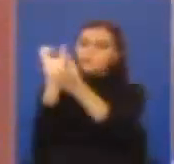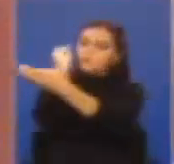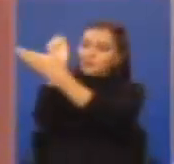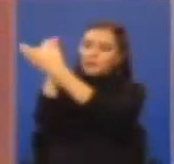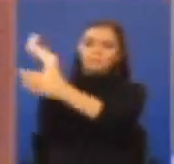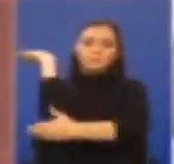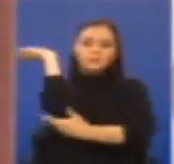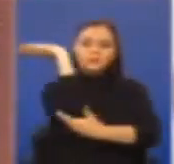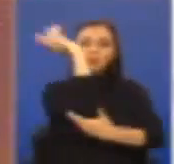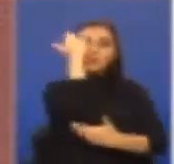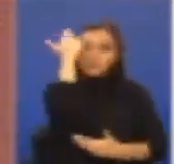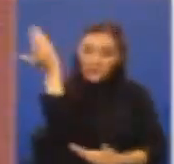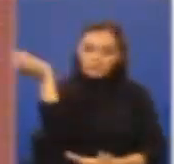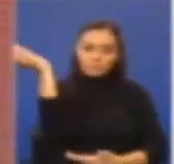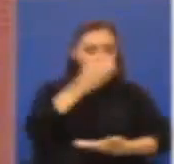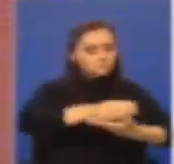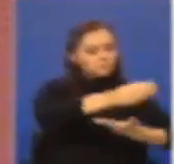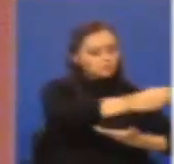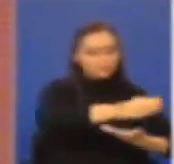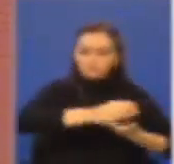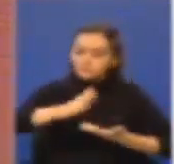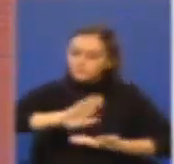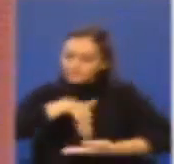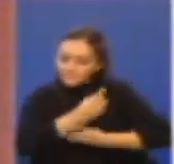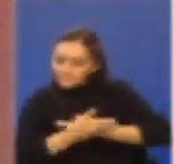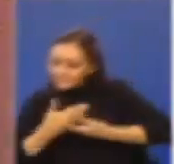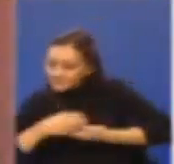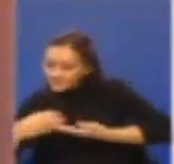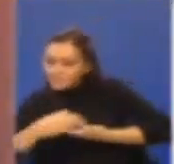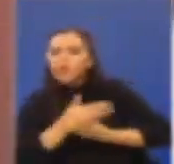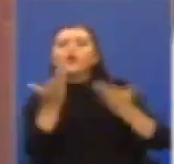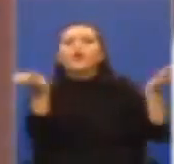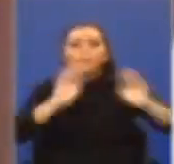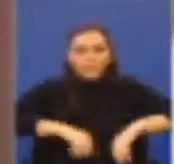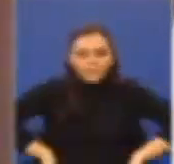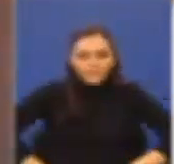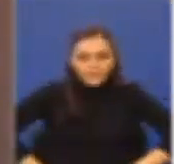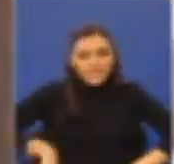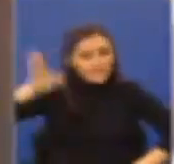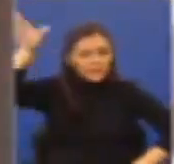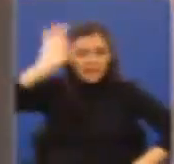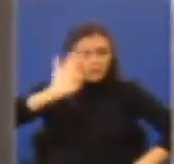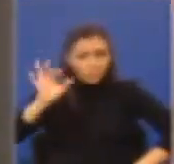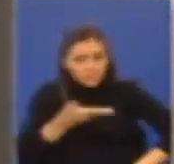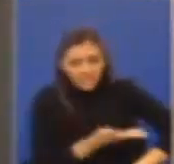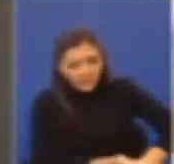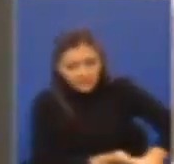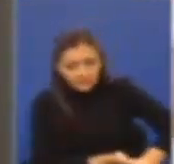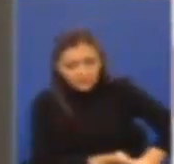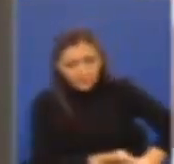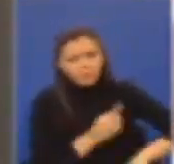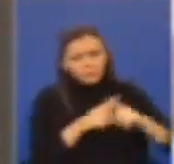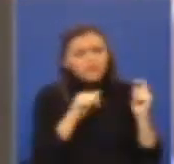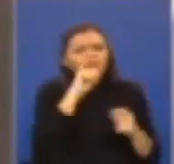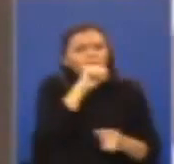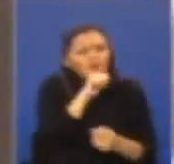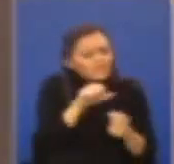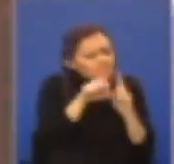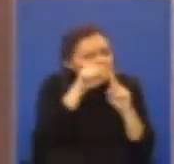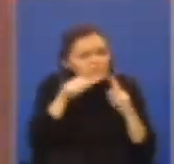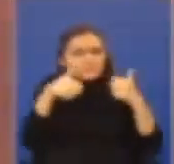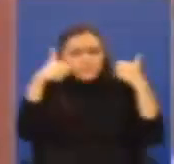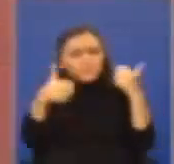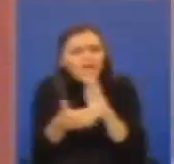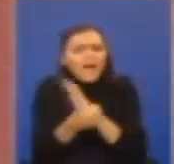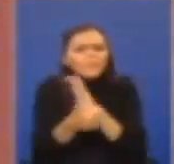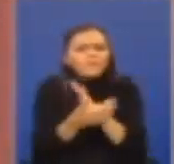diciendo, este señor sí sabe servir y queremos ser potencia turística, Sandrita? Eso lo puede hacer el CECAP. Entonces, también nos falta un verdadero sistema de